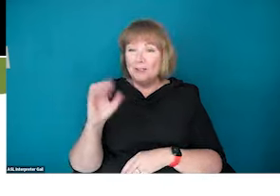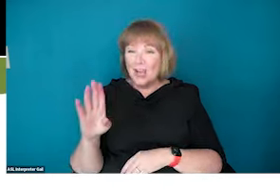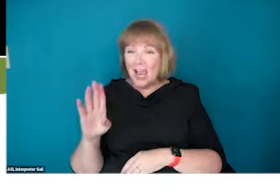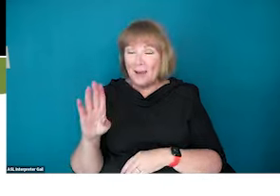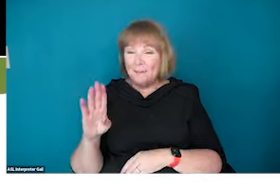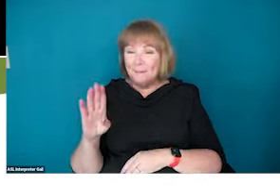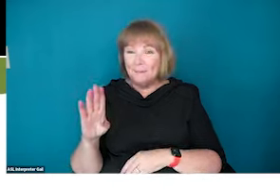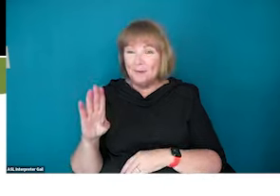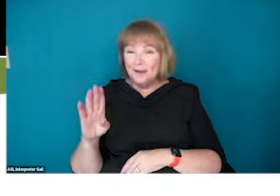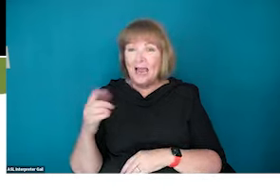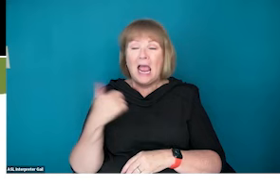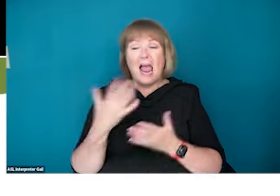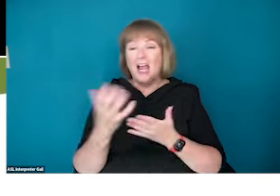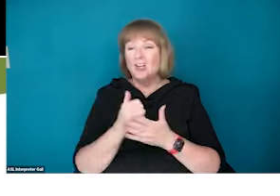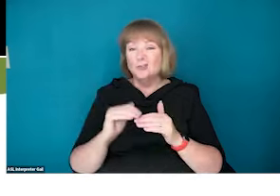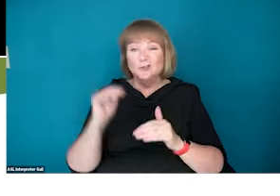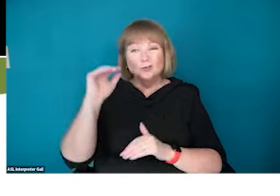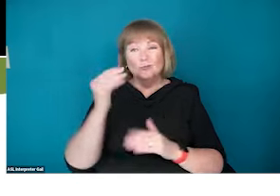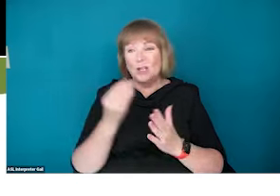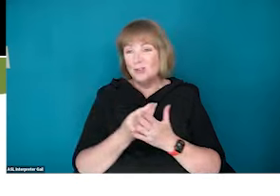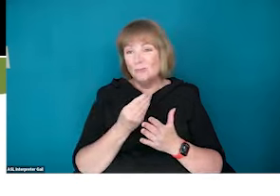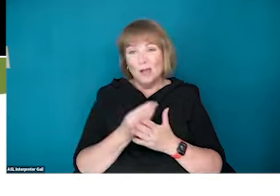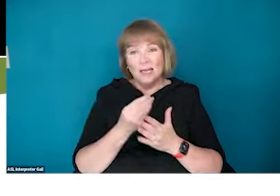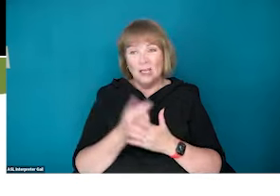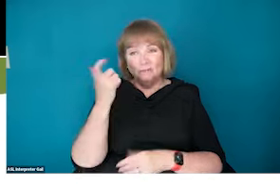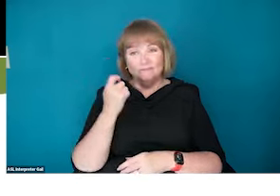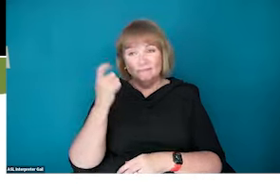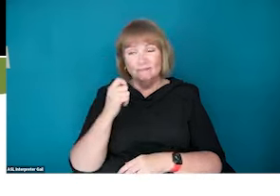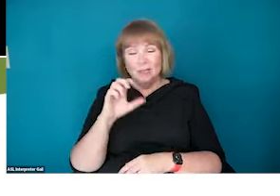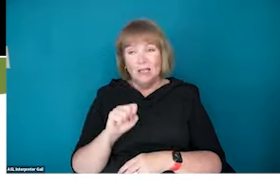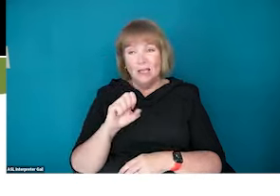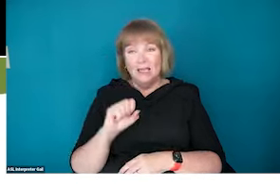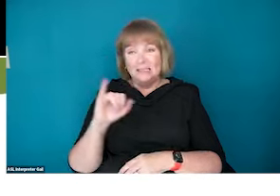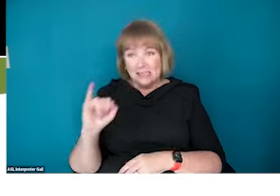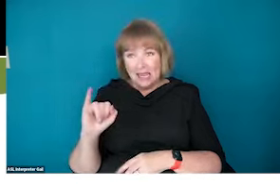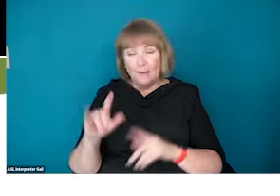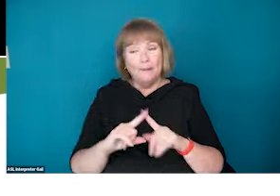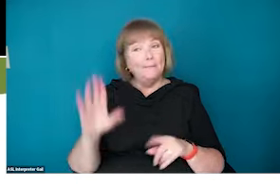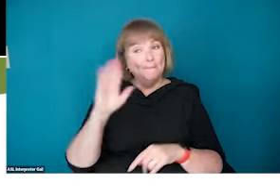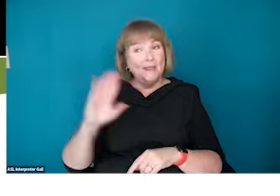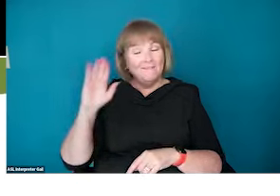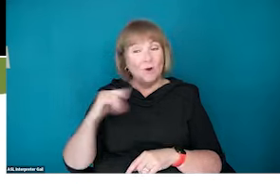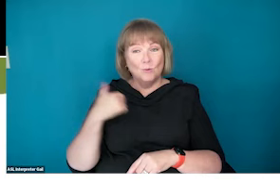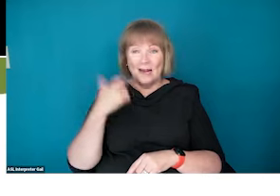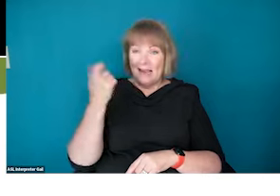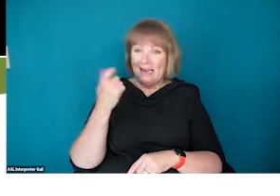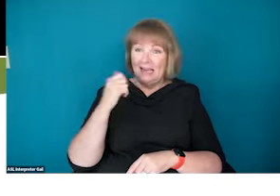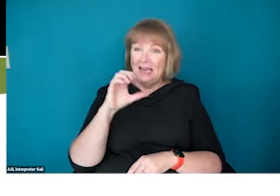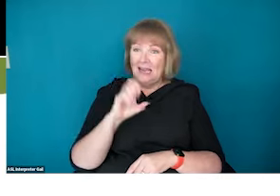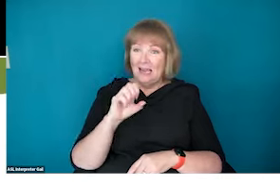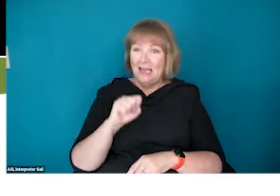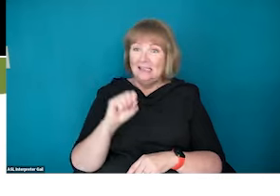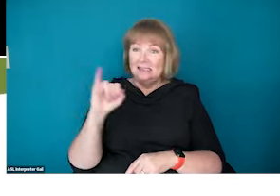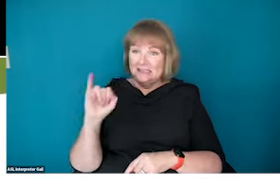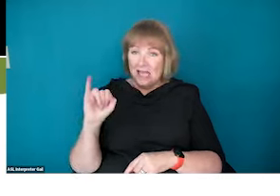conseguir mucho dinero. Entonces, necesité hacer este cambio y necesité tener un representante. Sí, yo